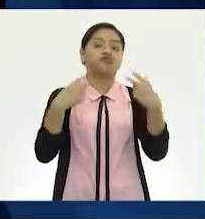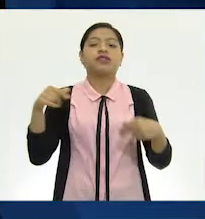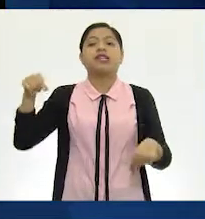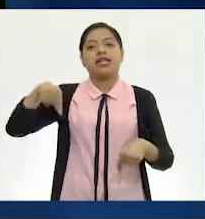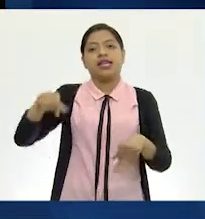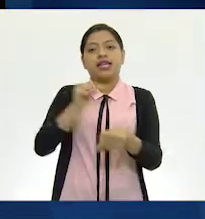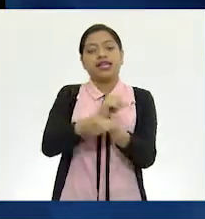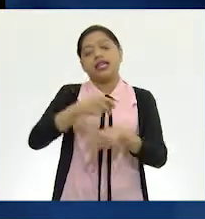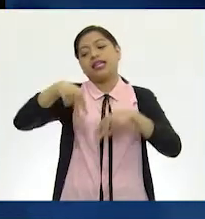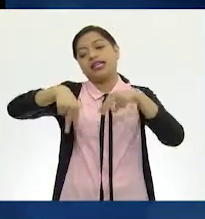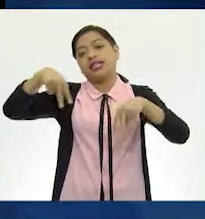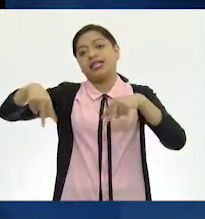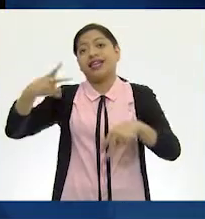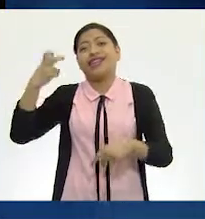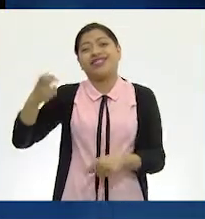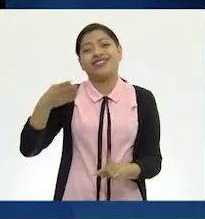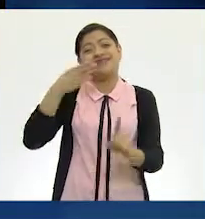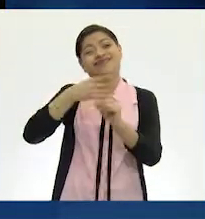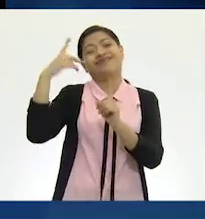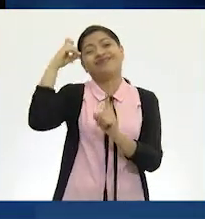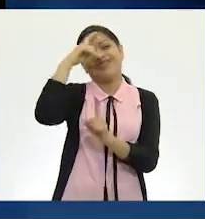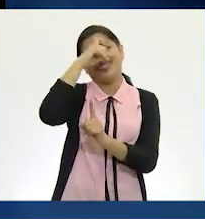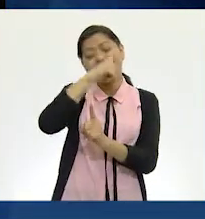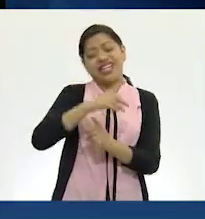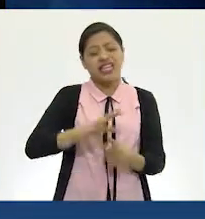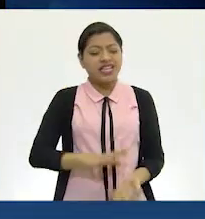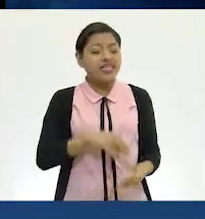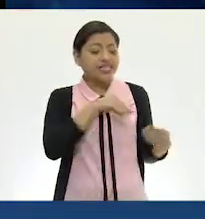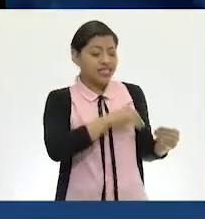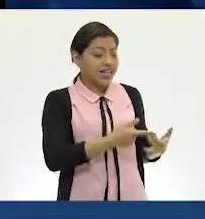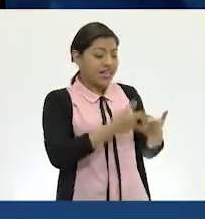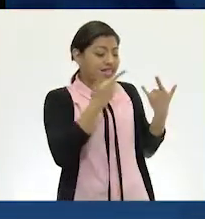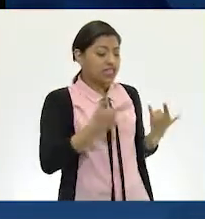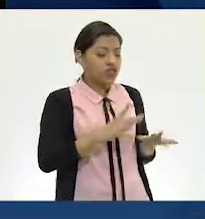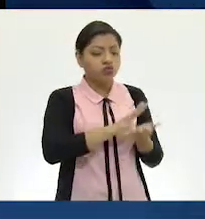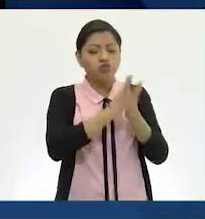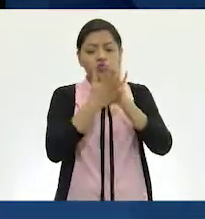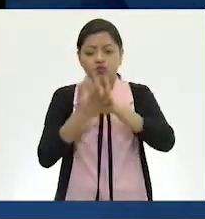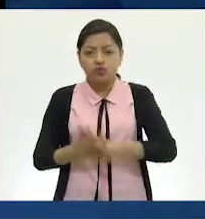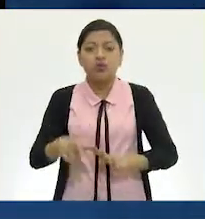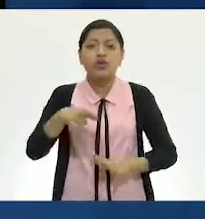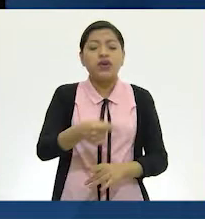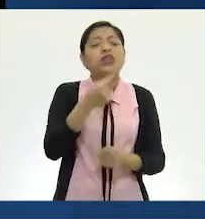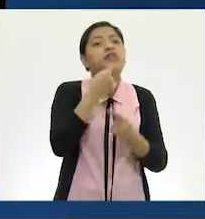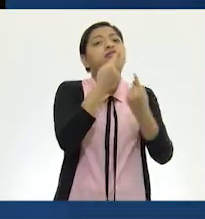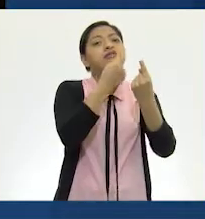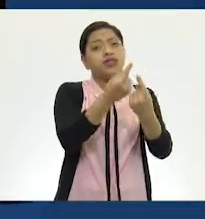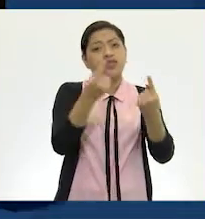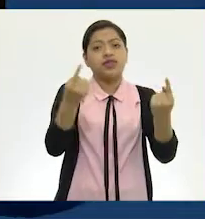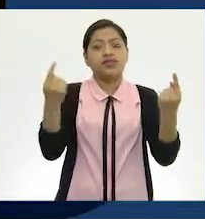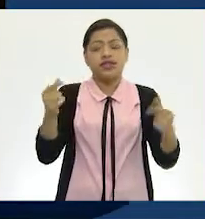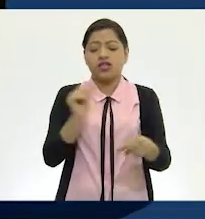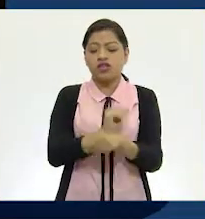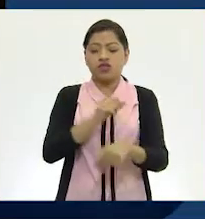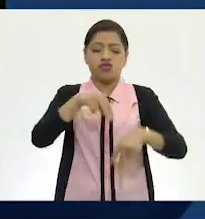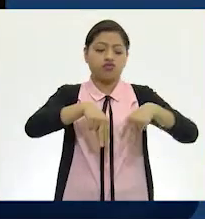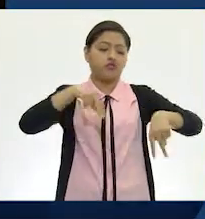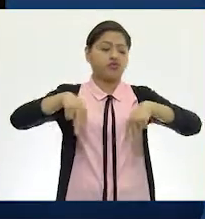de teatro. Entonces, fue el principal reto. Fue pensar todas las soluciones escénicas en función de un